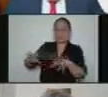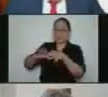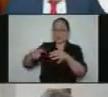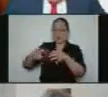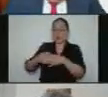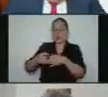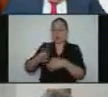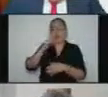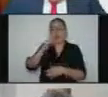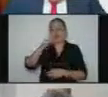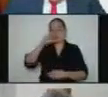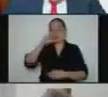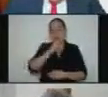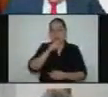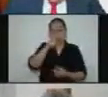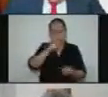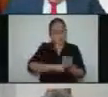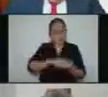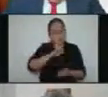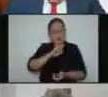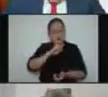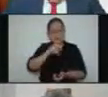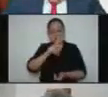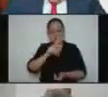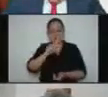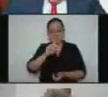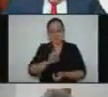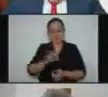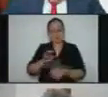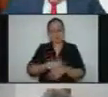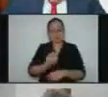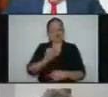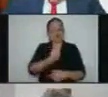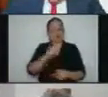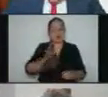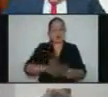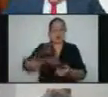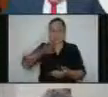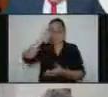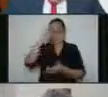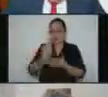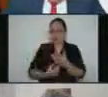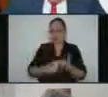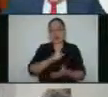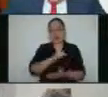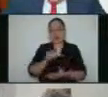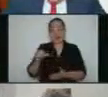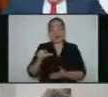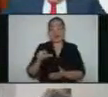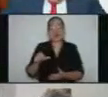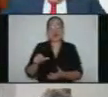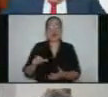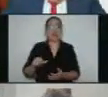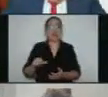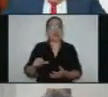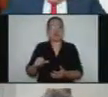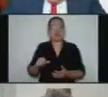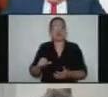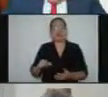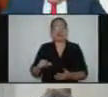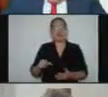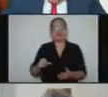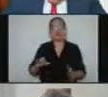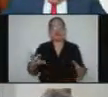de Aguascalientes con motivo de los hechos que pudieran constituir, que pudieran constituir delitos de